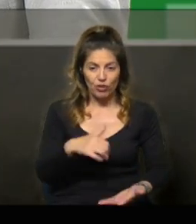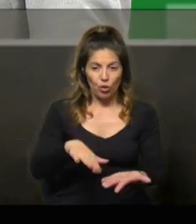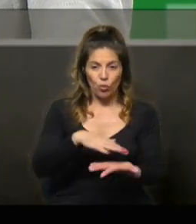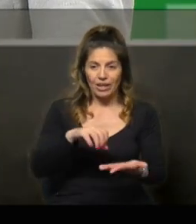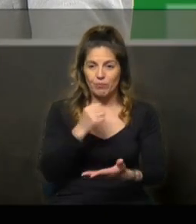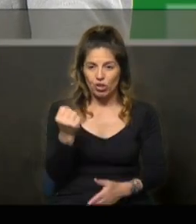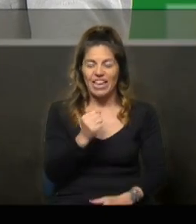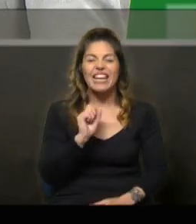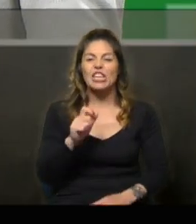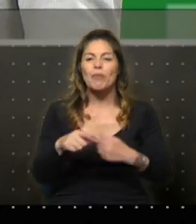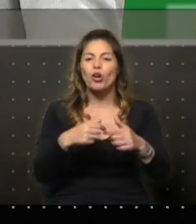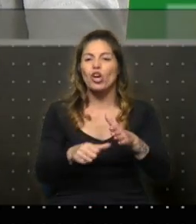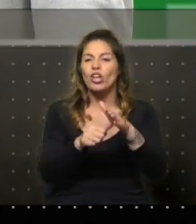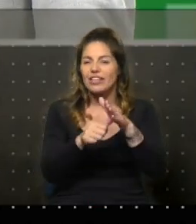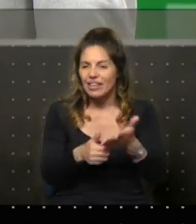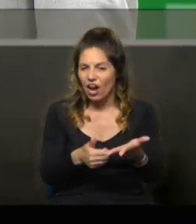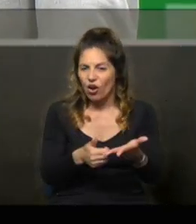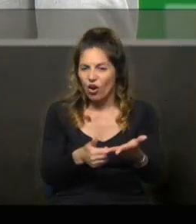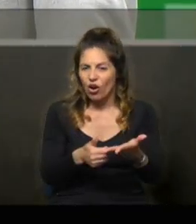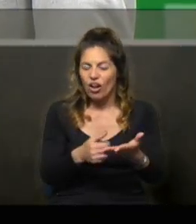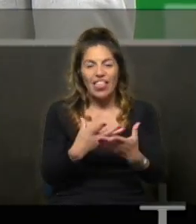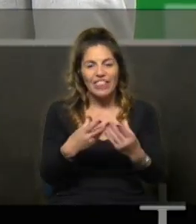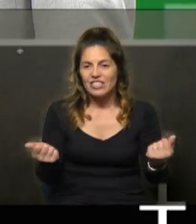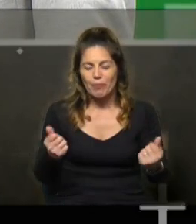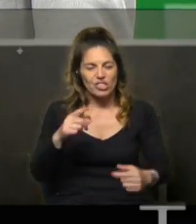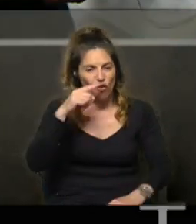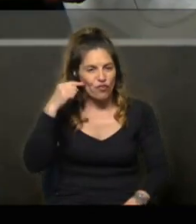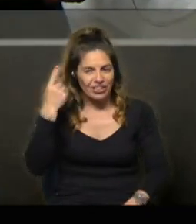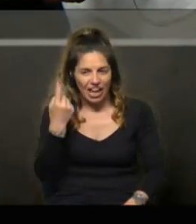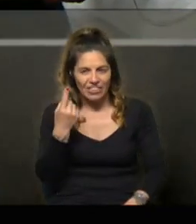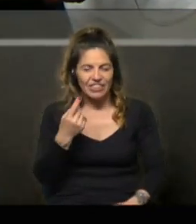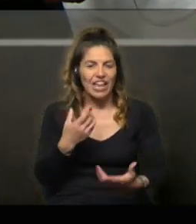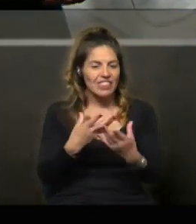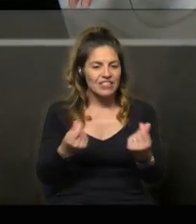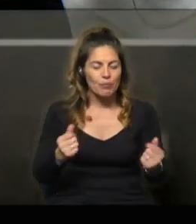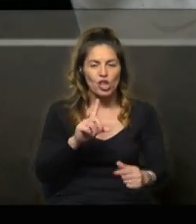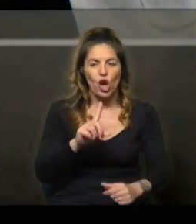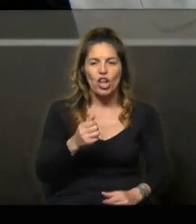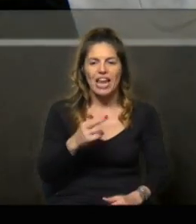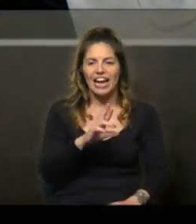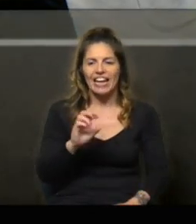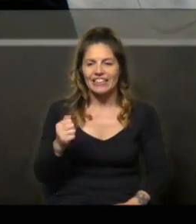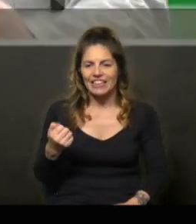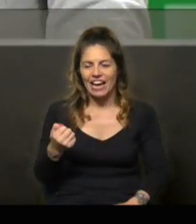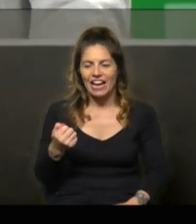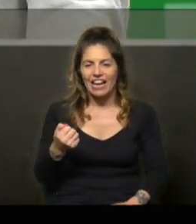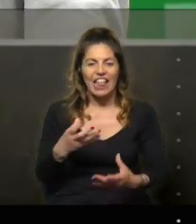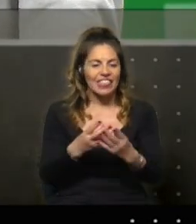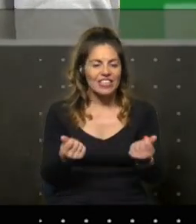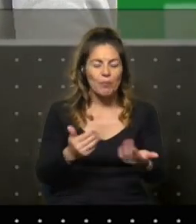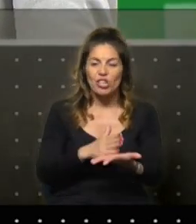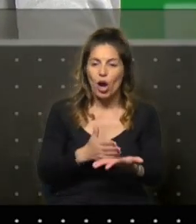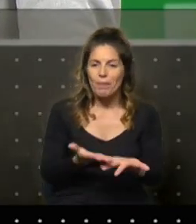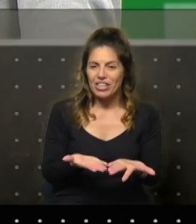que desapareció Alberto Fernández está claro que desapareció Rodríguez la reta es como que desapareció el medio y acá Viene